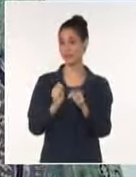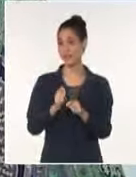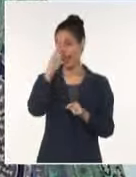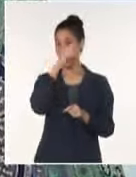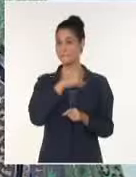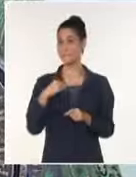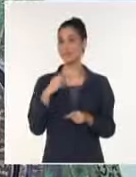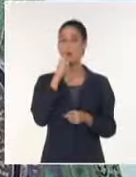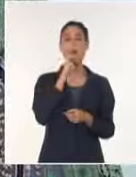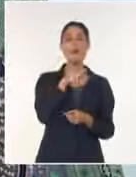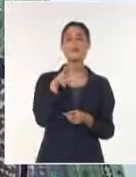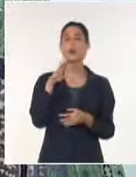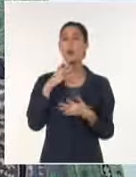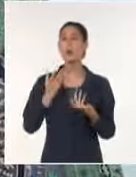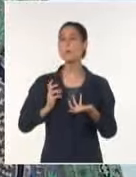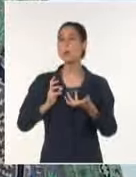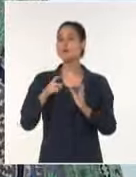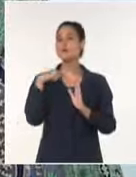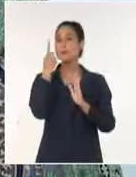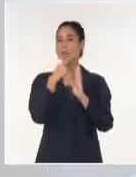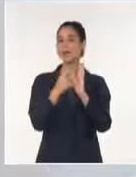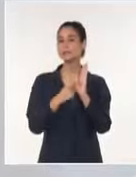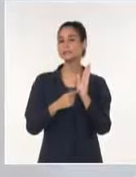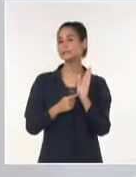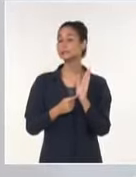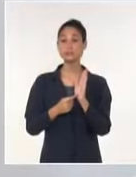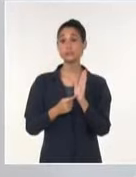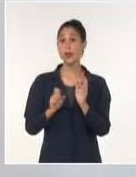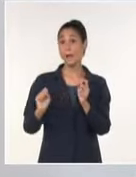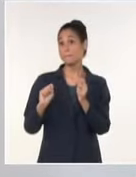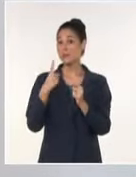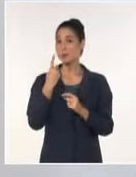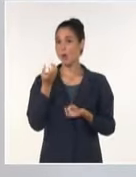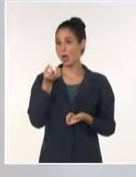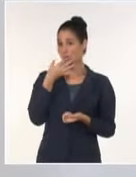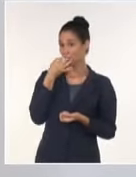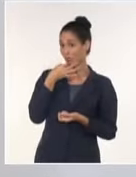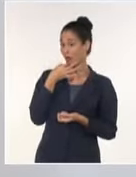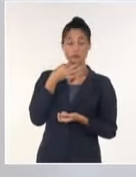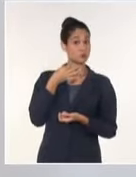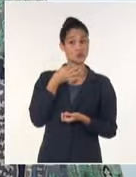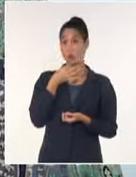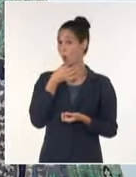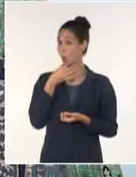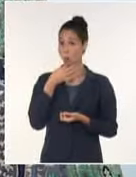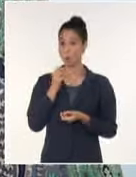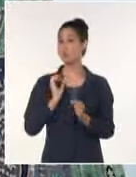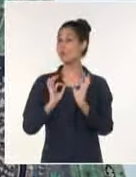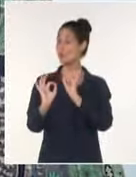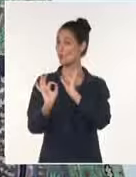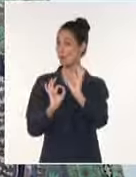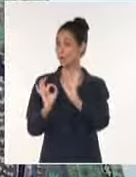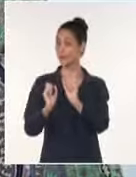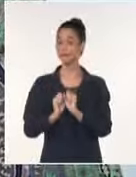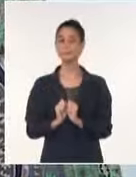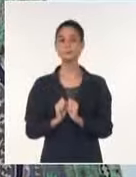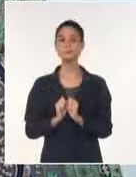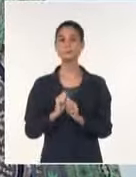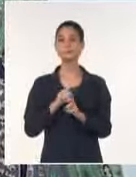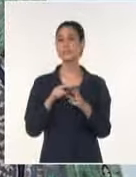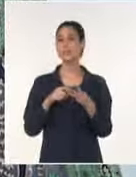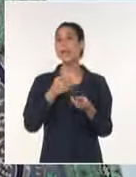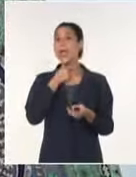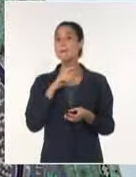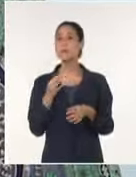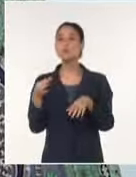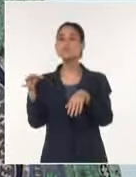seguir. En segundo lugar, no automedicarse. Tercero, los mosquitos los criamos en casa. ¿Y